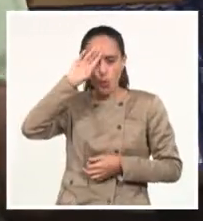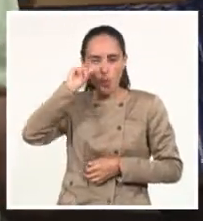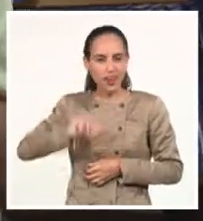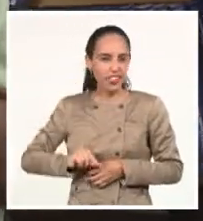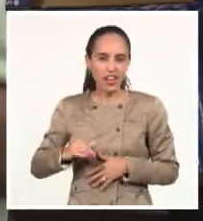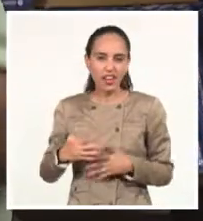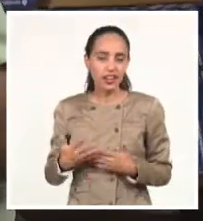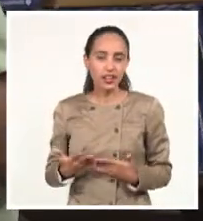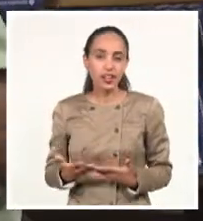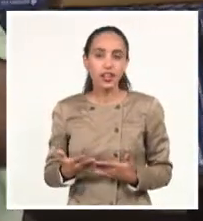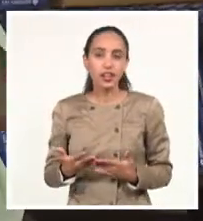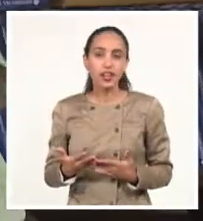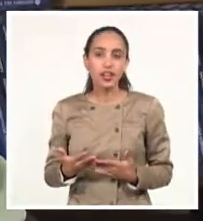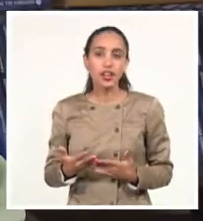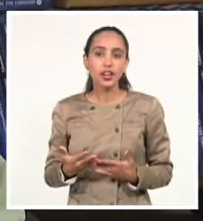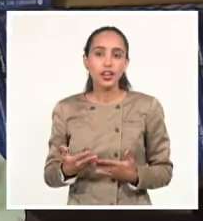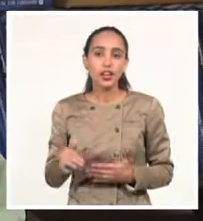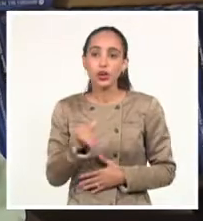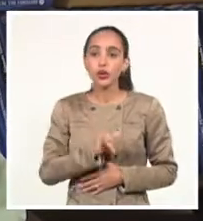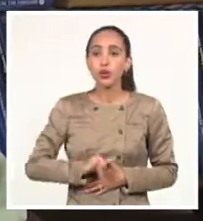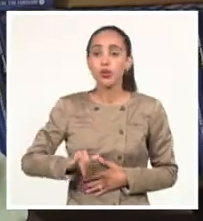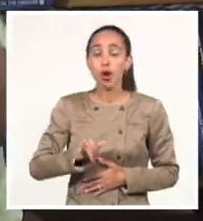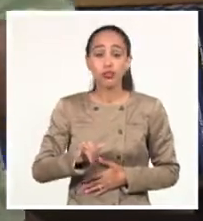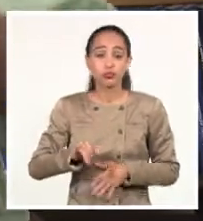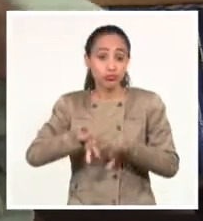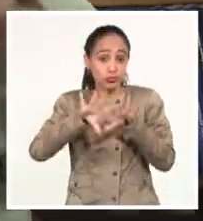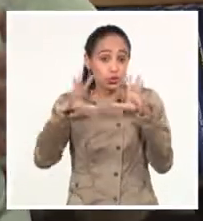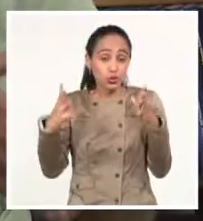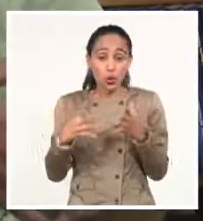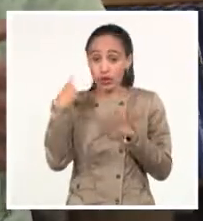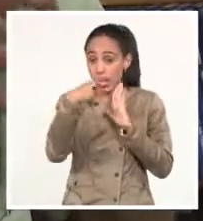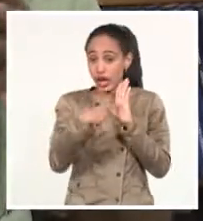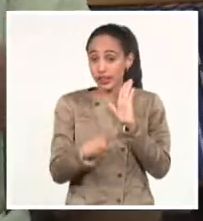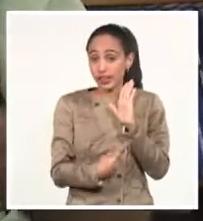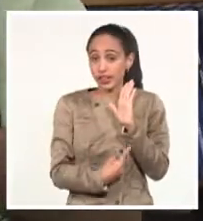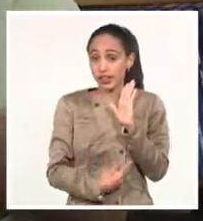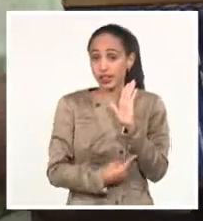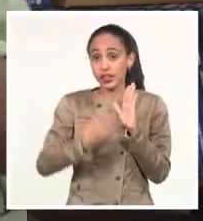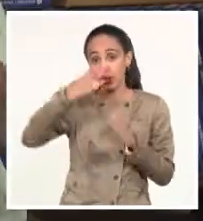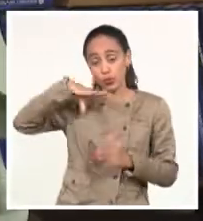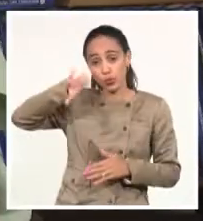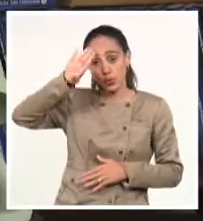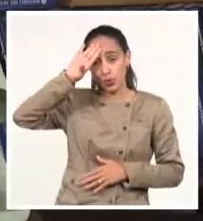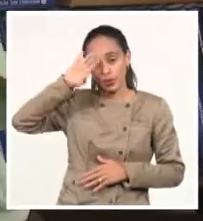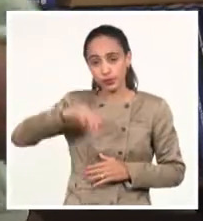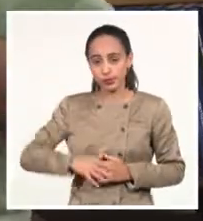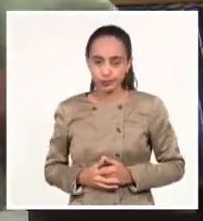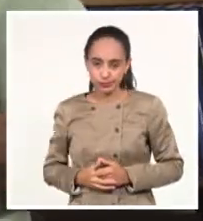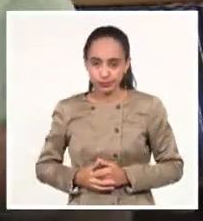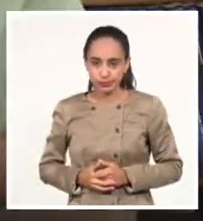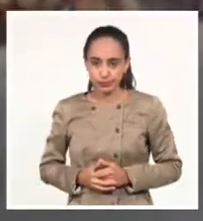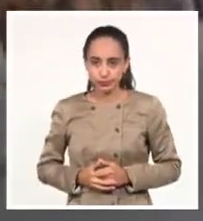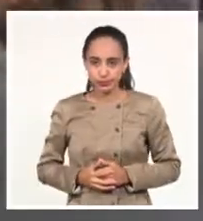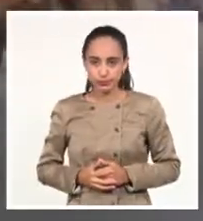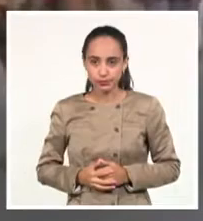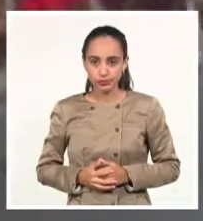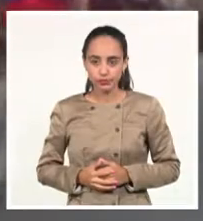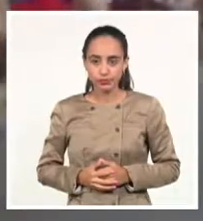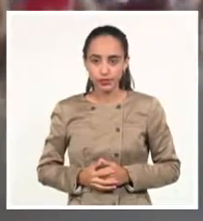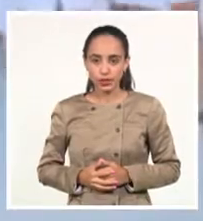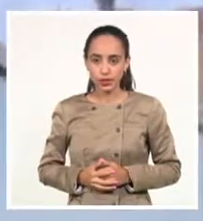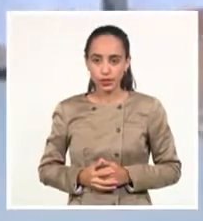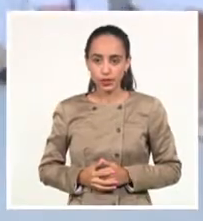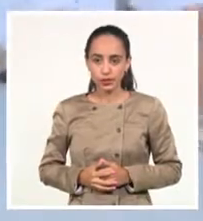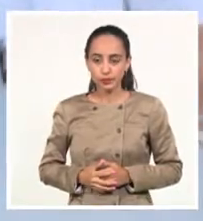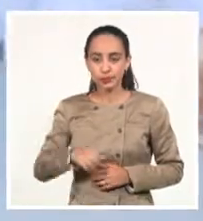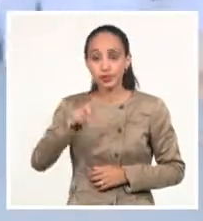la calidad o cualidad de lo cubano. ¿Qué es la calidad o cualidad de lo cubano? Un ajiaco. El 20 de